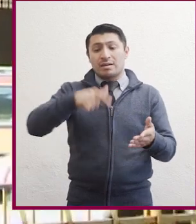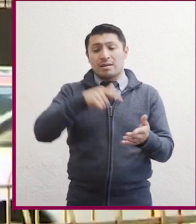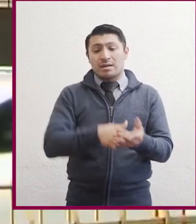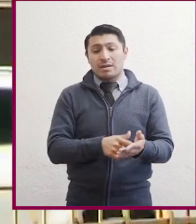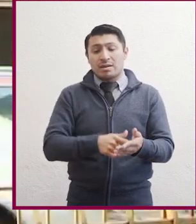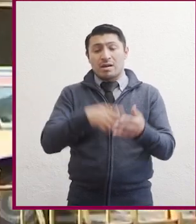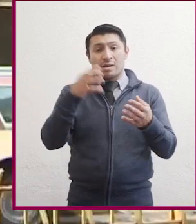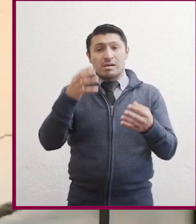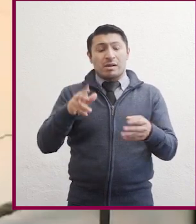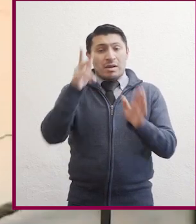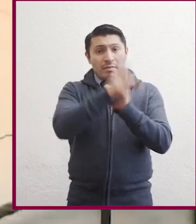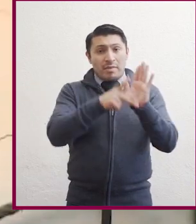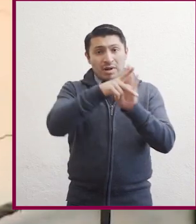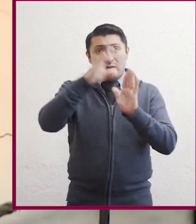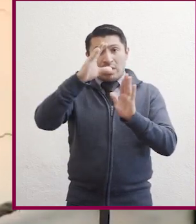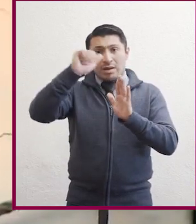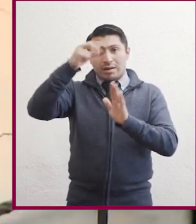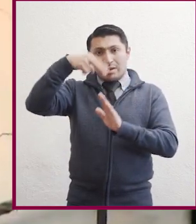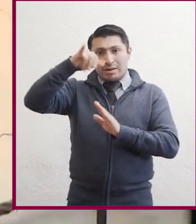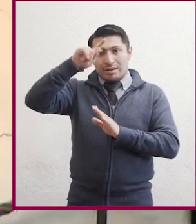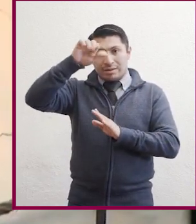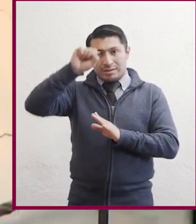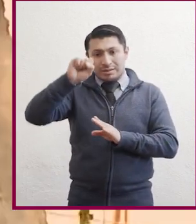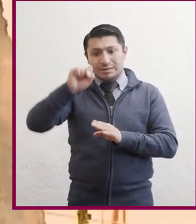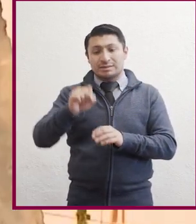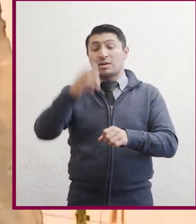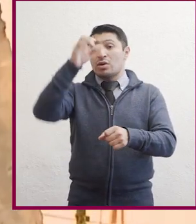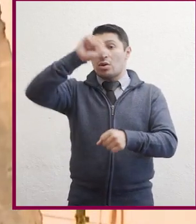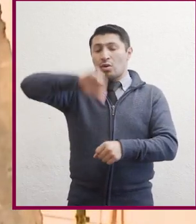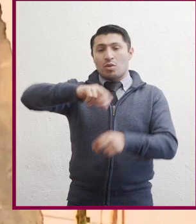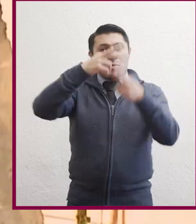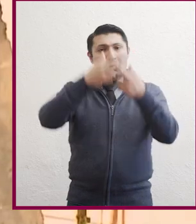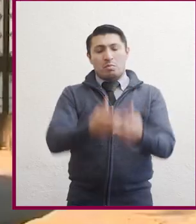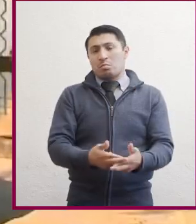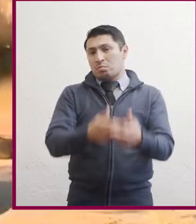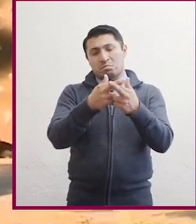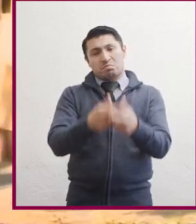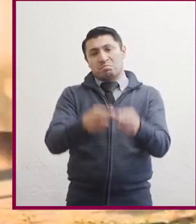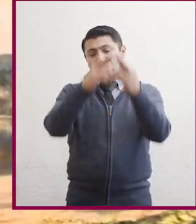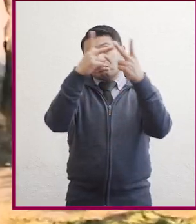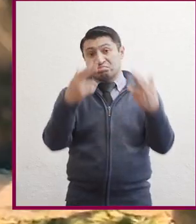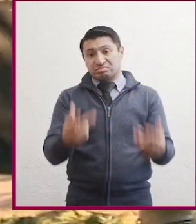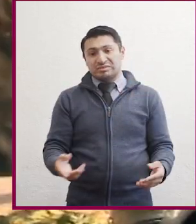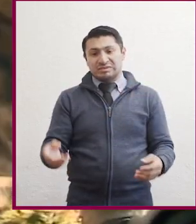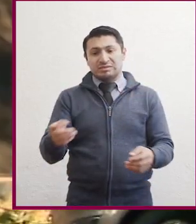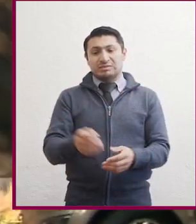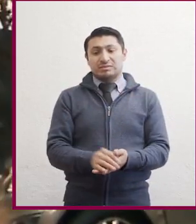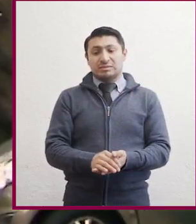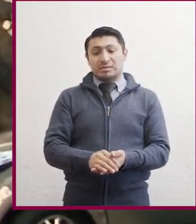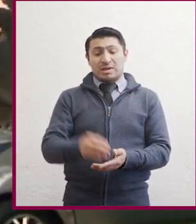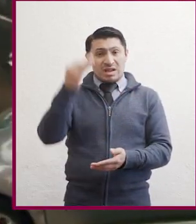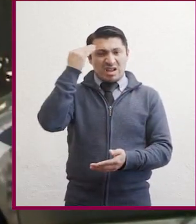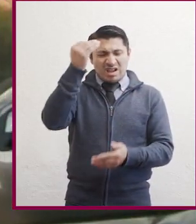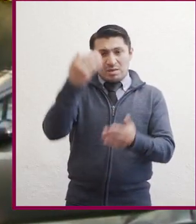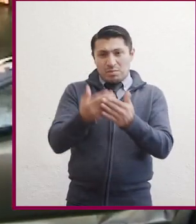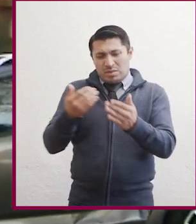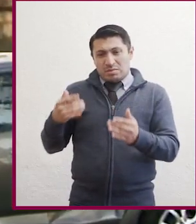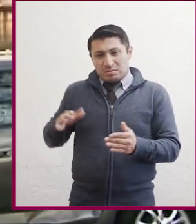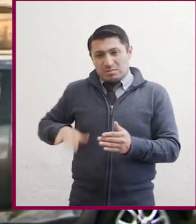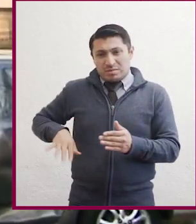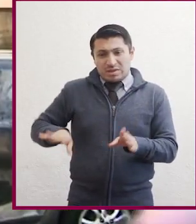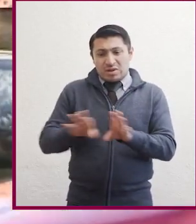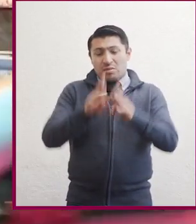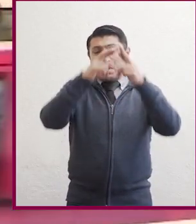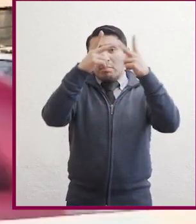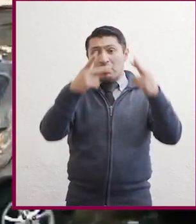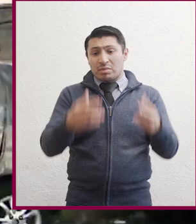Cañitas. Hoy solo quedan sus restos, ya que fue demolida casi por completo en tiempos recientes, dando fin a